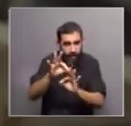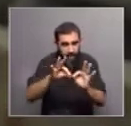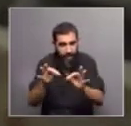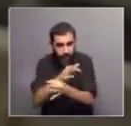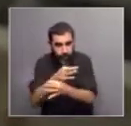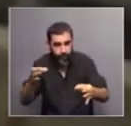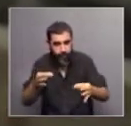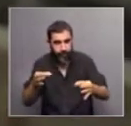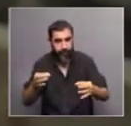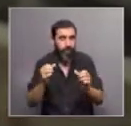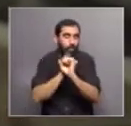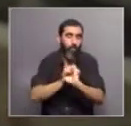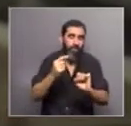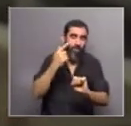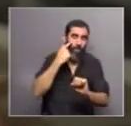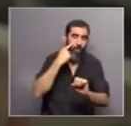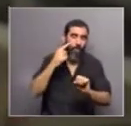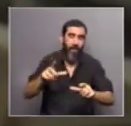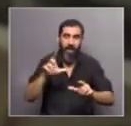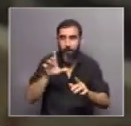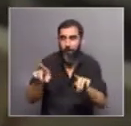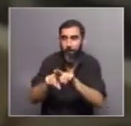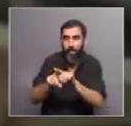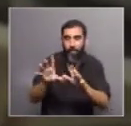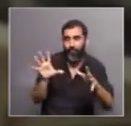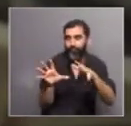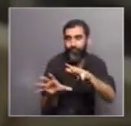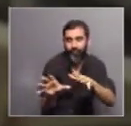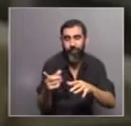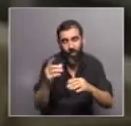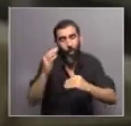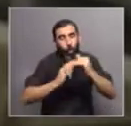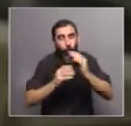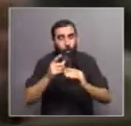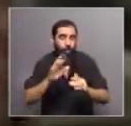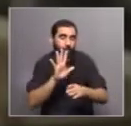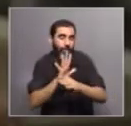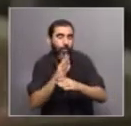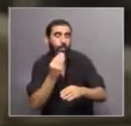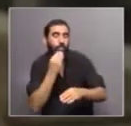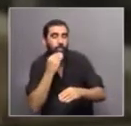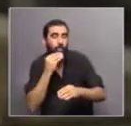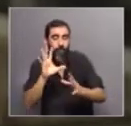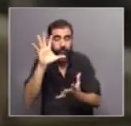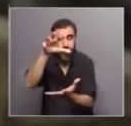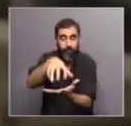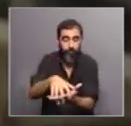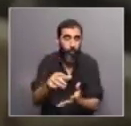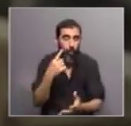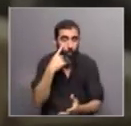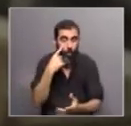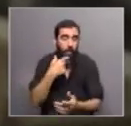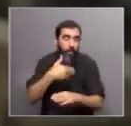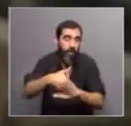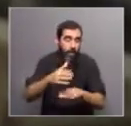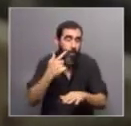estufa. No es posible ensayar una estufa insertable, pero bueno, construimos una para poder ponerla sobre la instalación de ensayo